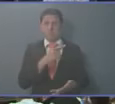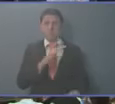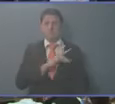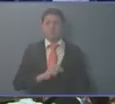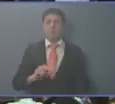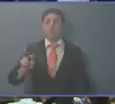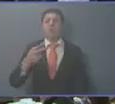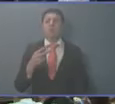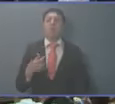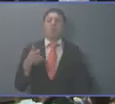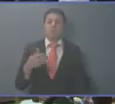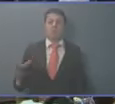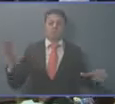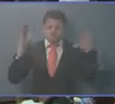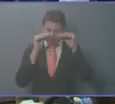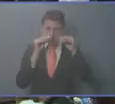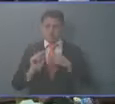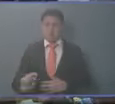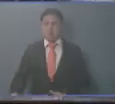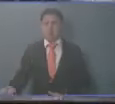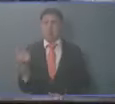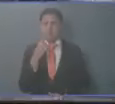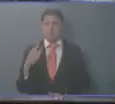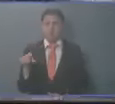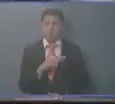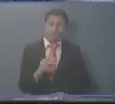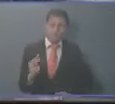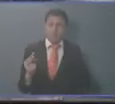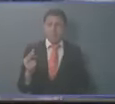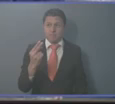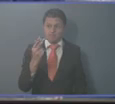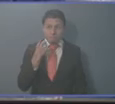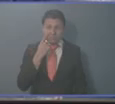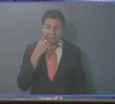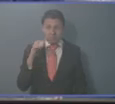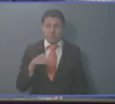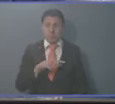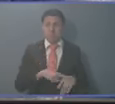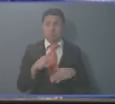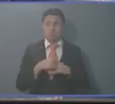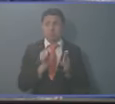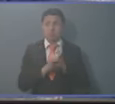salvadoreño que estará pendiente de esta plenaria.